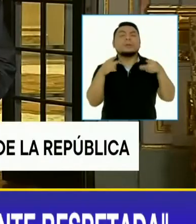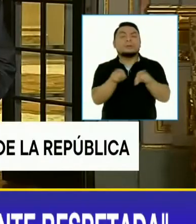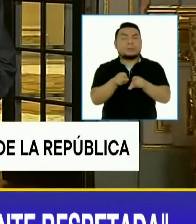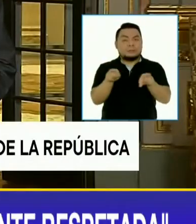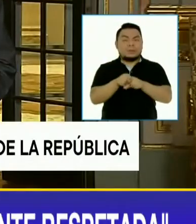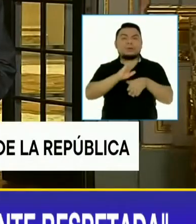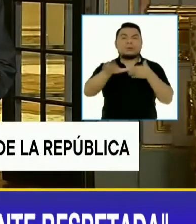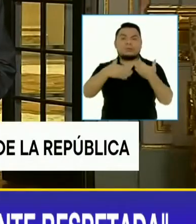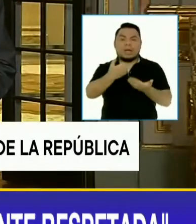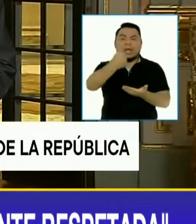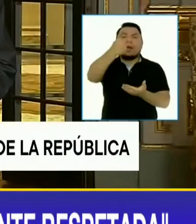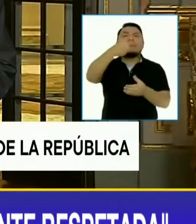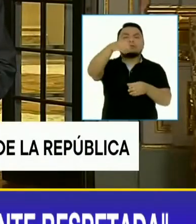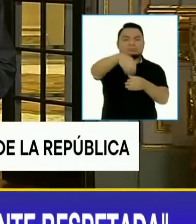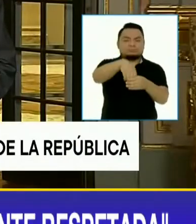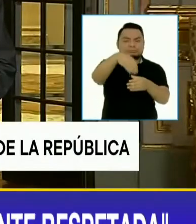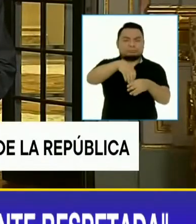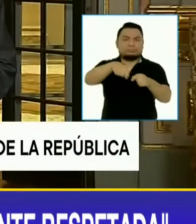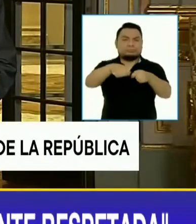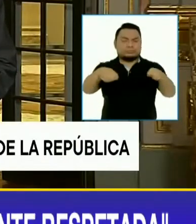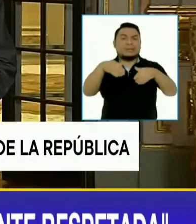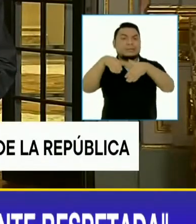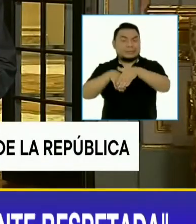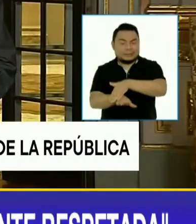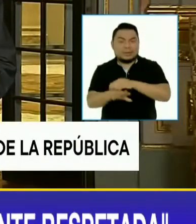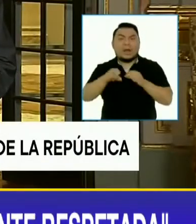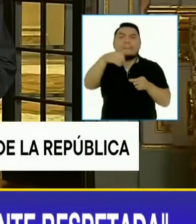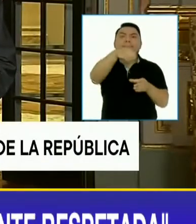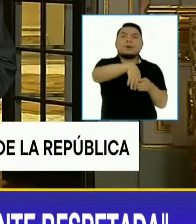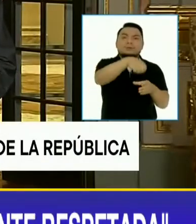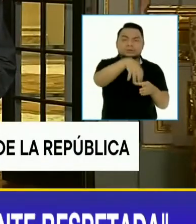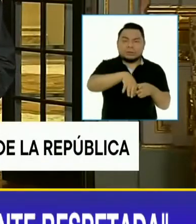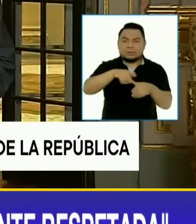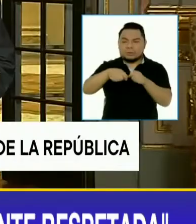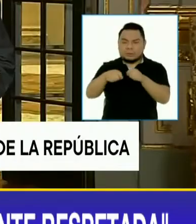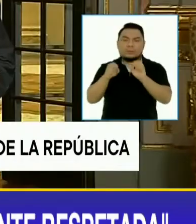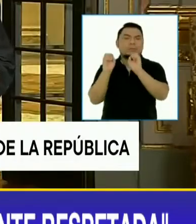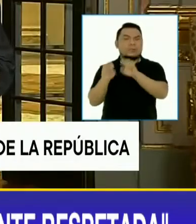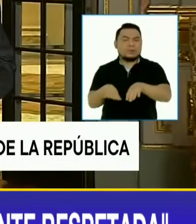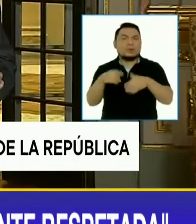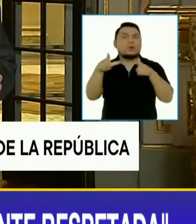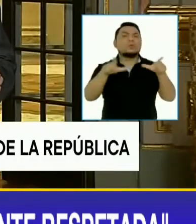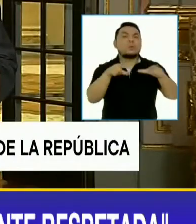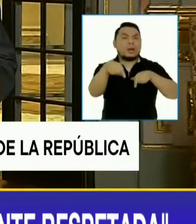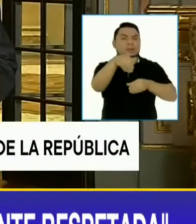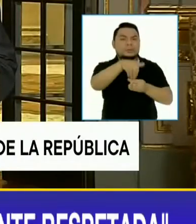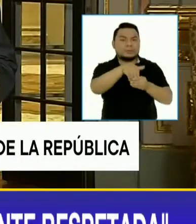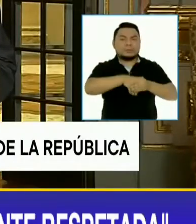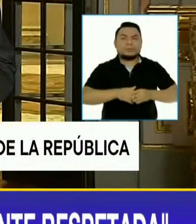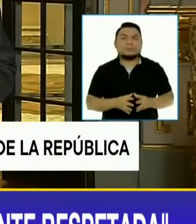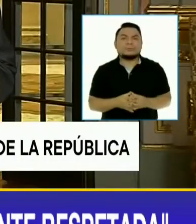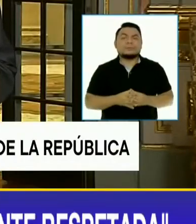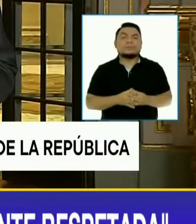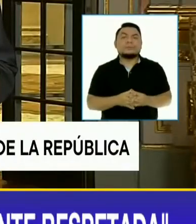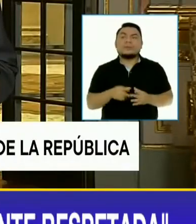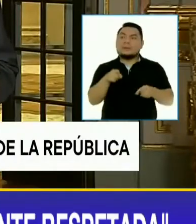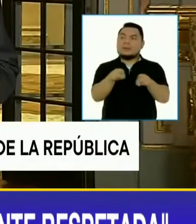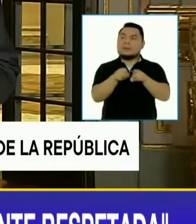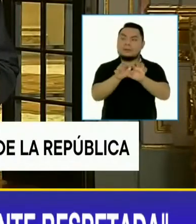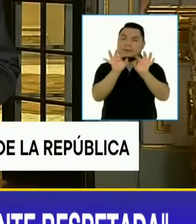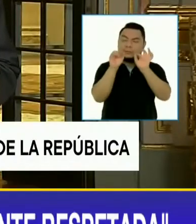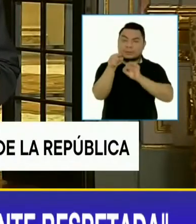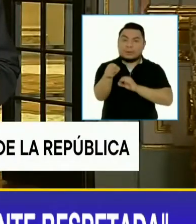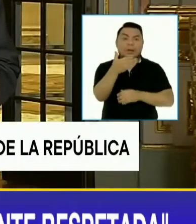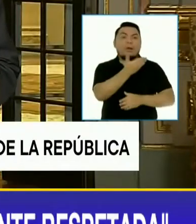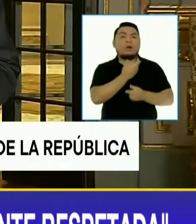y moral. Todo esto se encuentra en crisis y está invocando finalmente, a pesar de todas las dificultades, a que la población